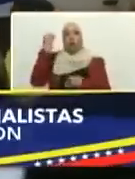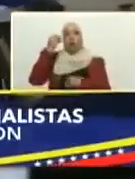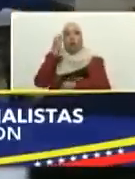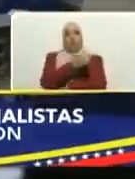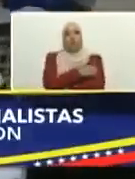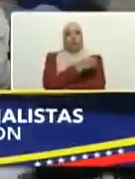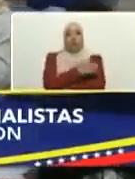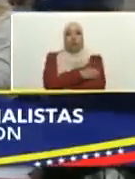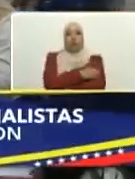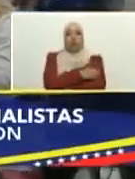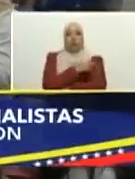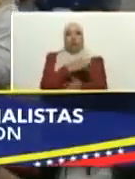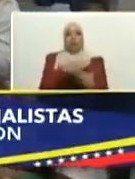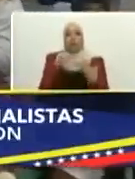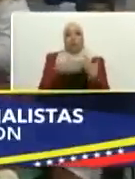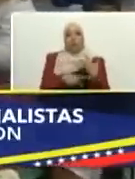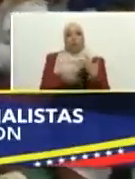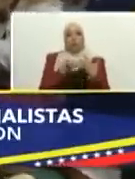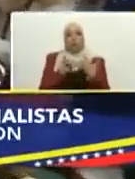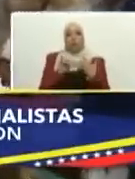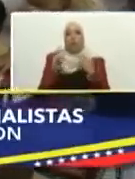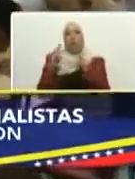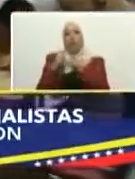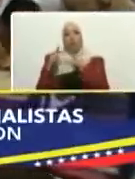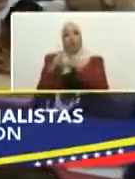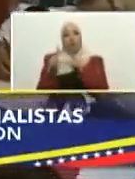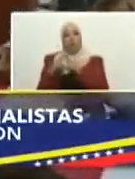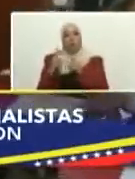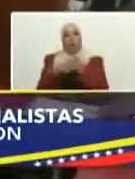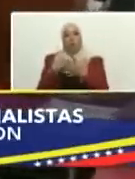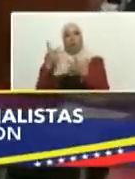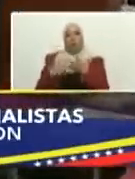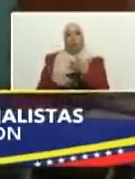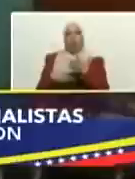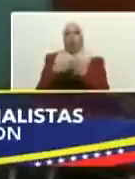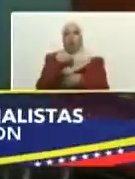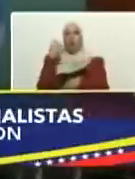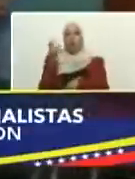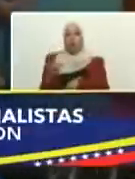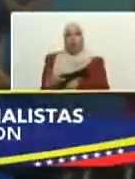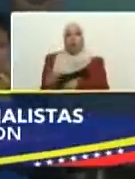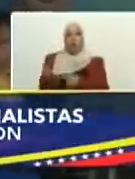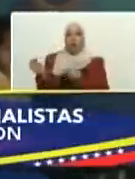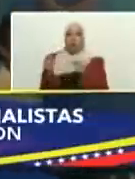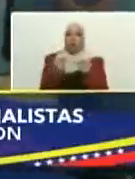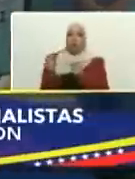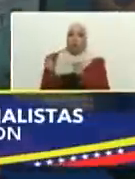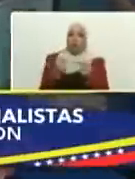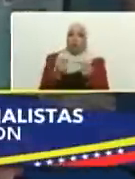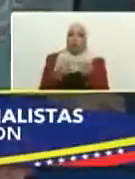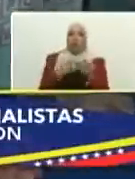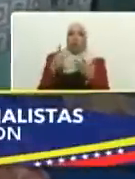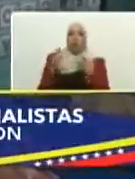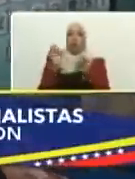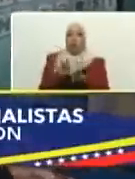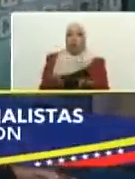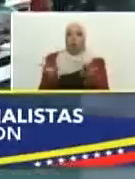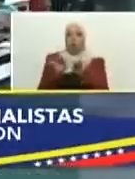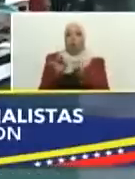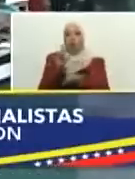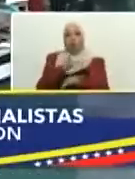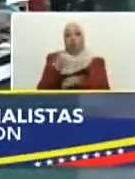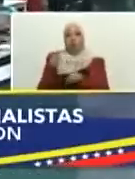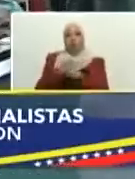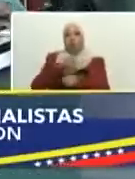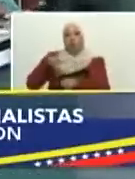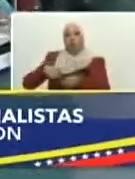que no tienen un proyecto, o sí lo tienen y lo conocemos. Un proyecto de la muerte, un proyecto de la destrucción, un proyecto que no tiene que ver con el ser humano.